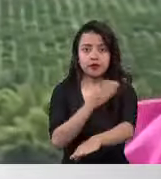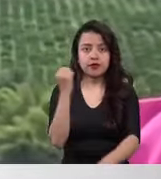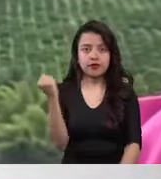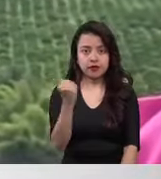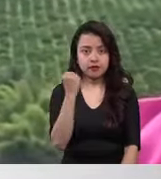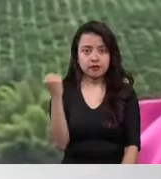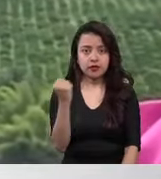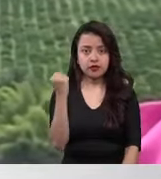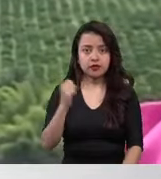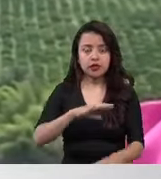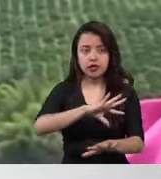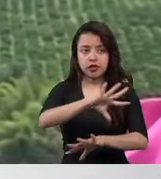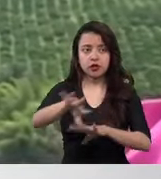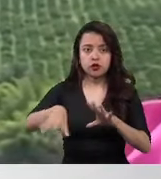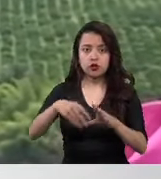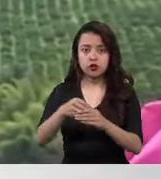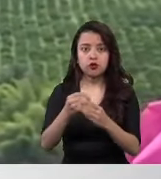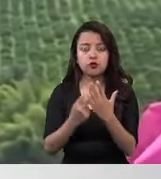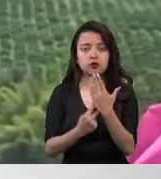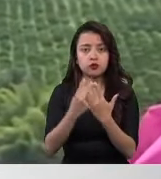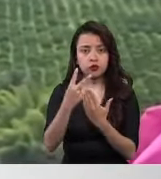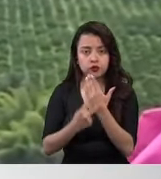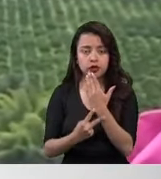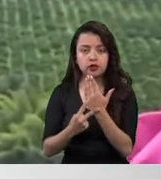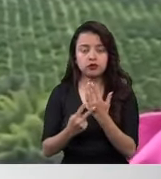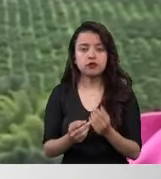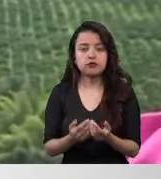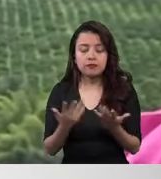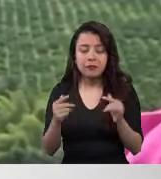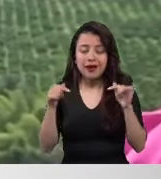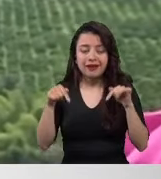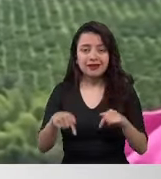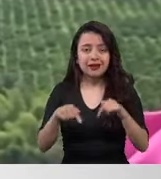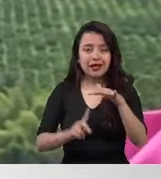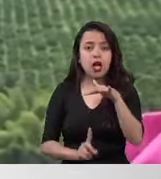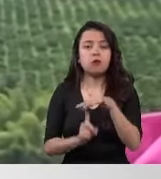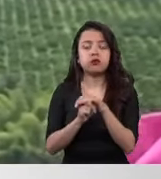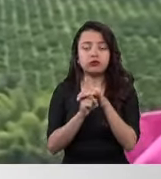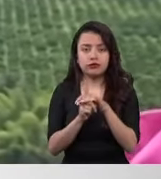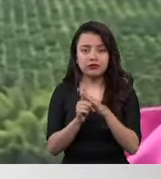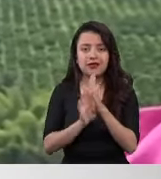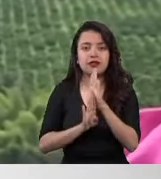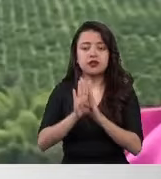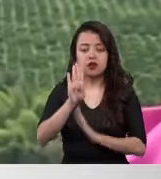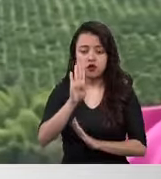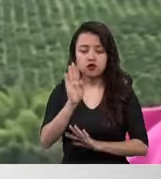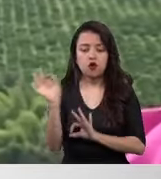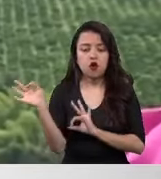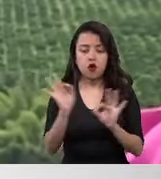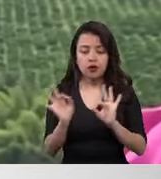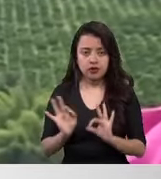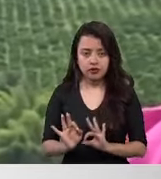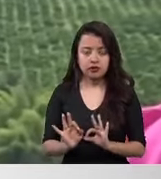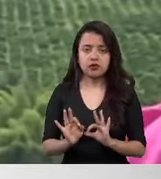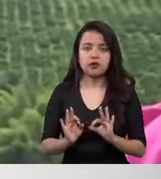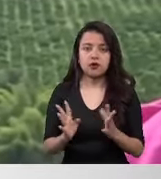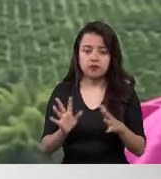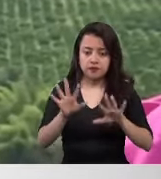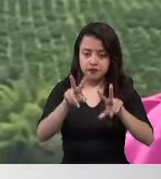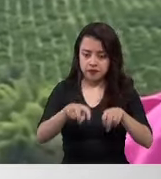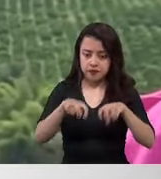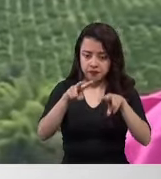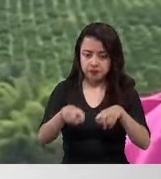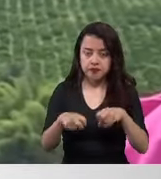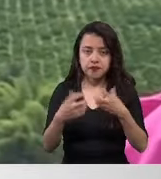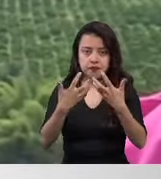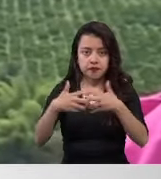los proyectos para poder hacer este el punto de desarrollo logístico, agroindustrial, social y económico del occidente del